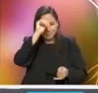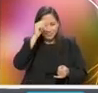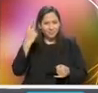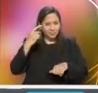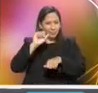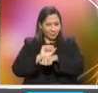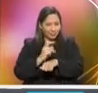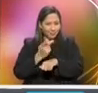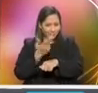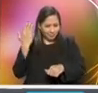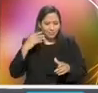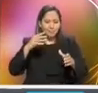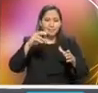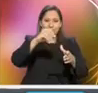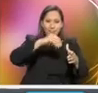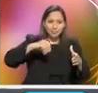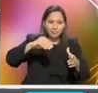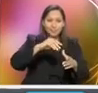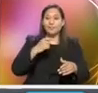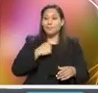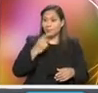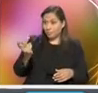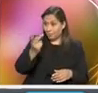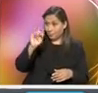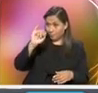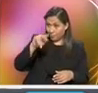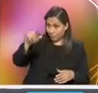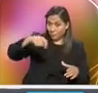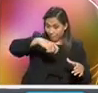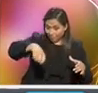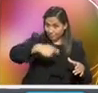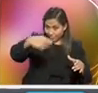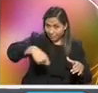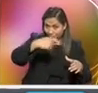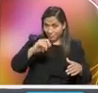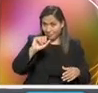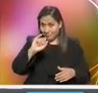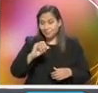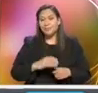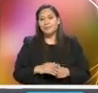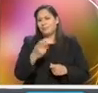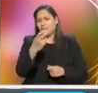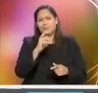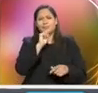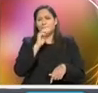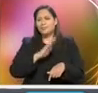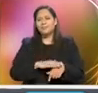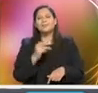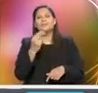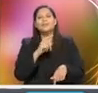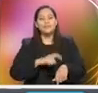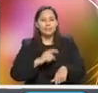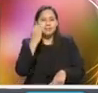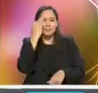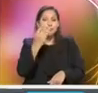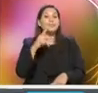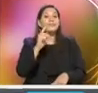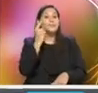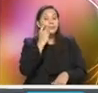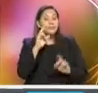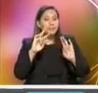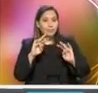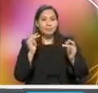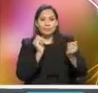la semana pasada, que por cierto le tengo que preguntar a Juan si la ha movido, ¿no? Pero eso, nada más requieres tiempo, pero ojo, también